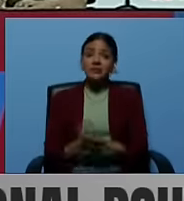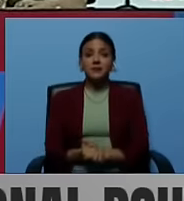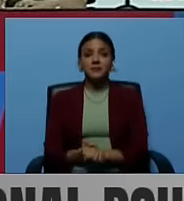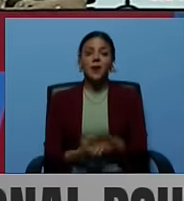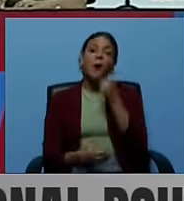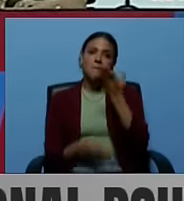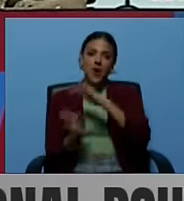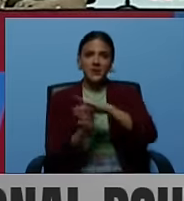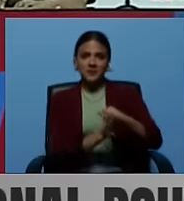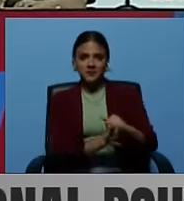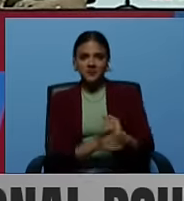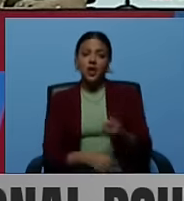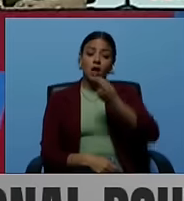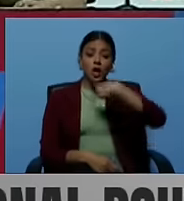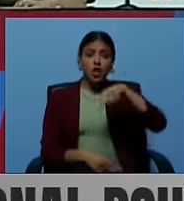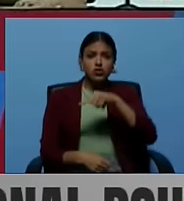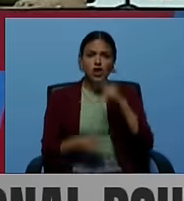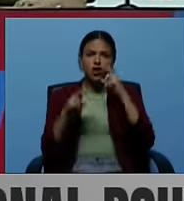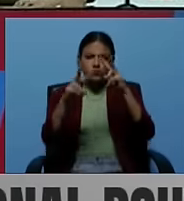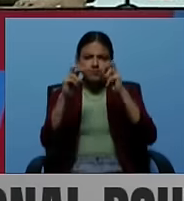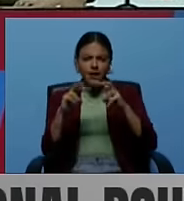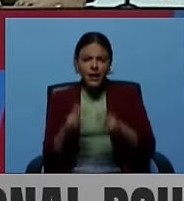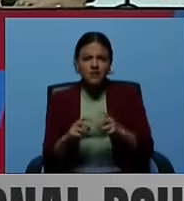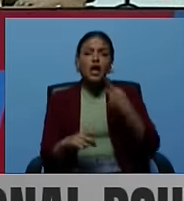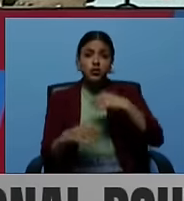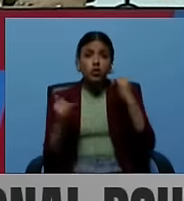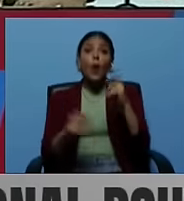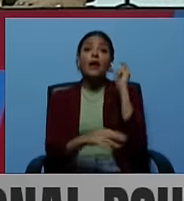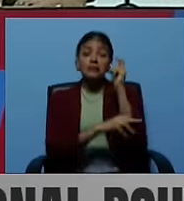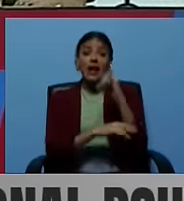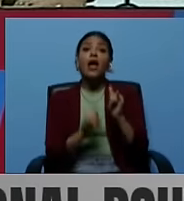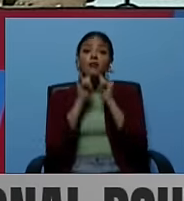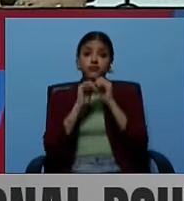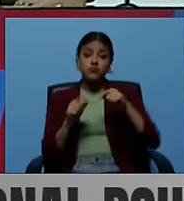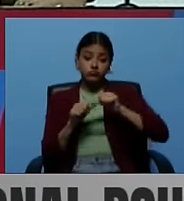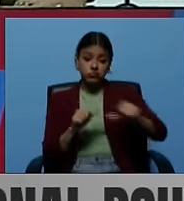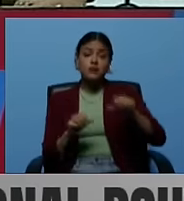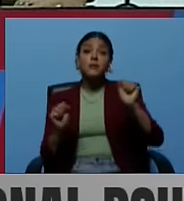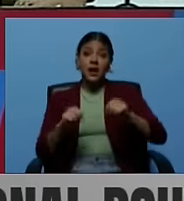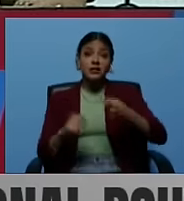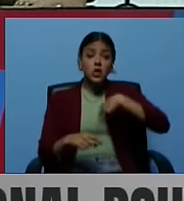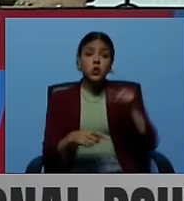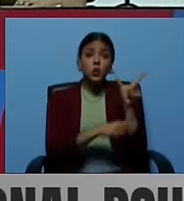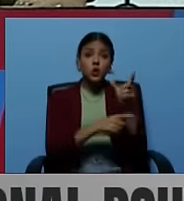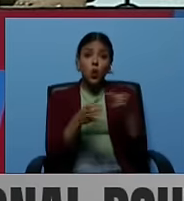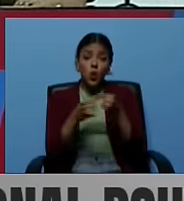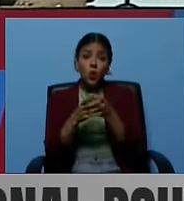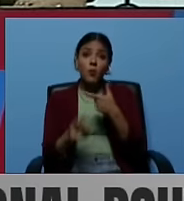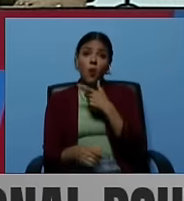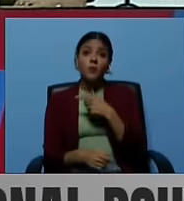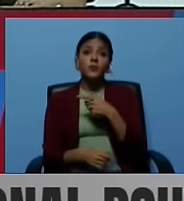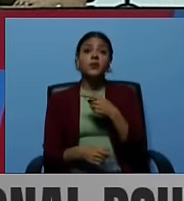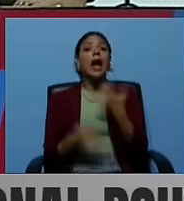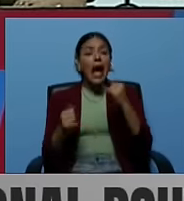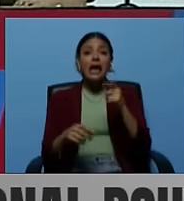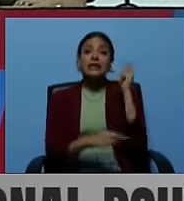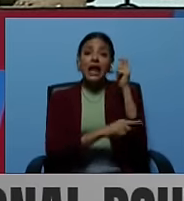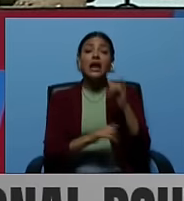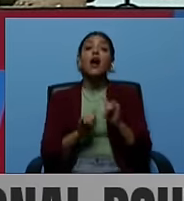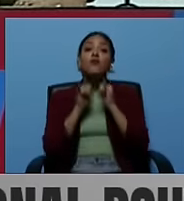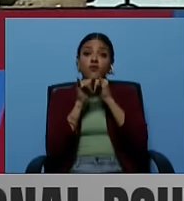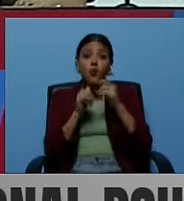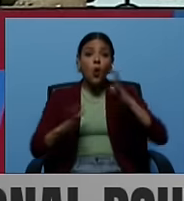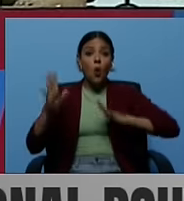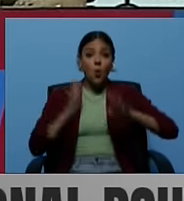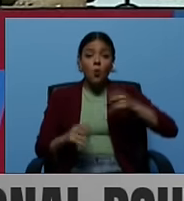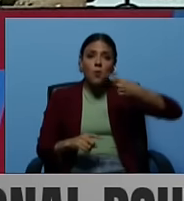Bueno, hemos revisado, tenemos tareas esta semana. El partido tiene muchas tareas. Esta